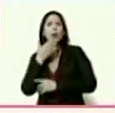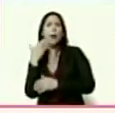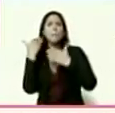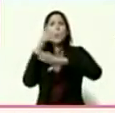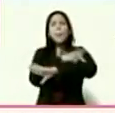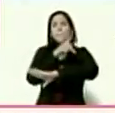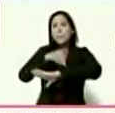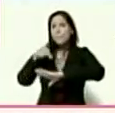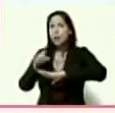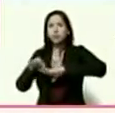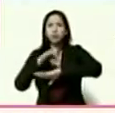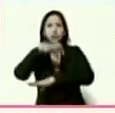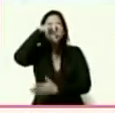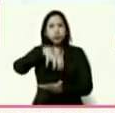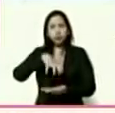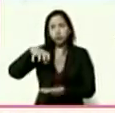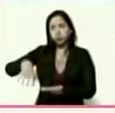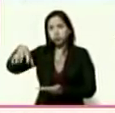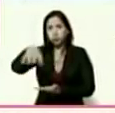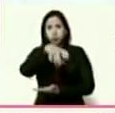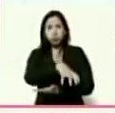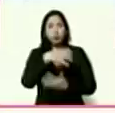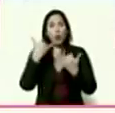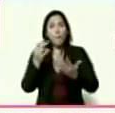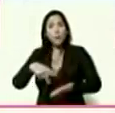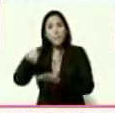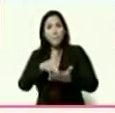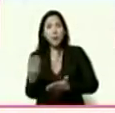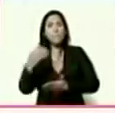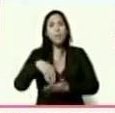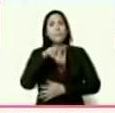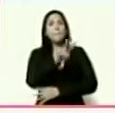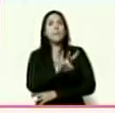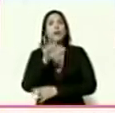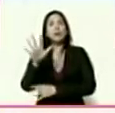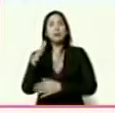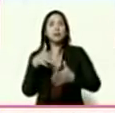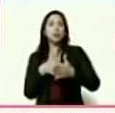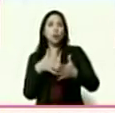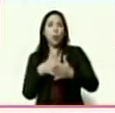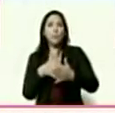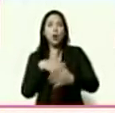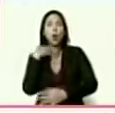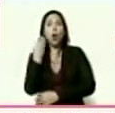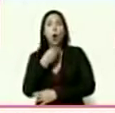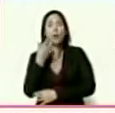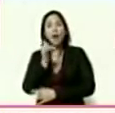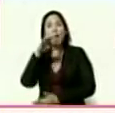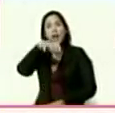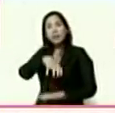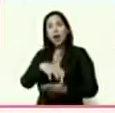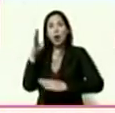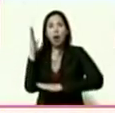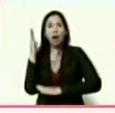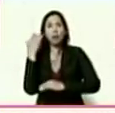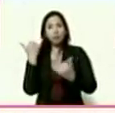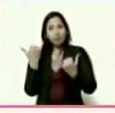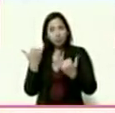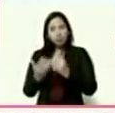la municipal y la estatal. Participación de más de 25.000 jóvenes, y están en el estado Lara en este